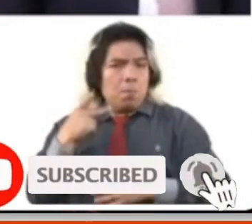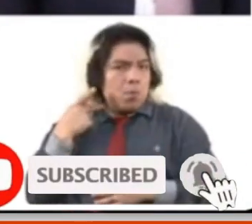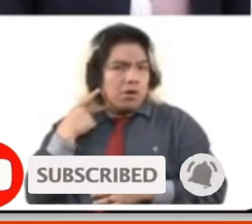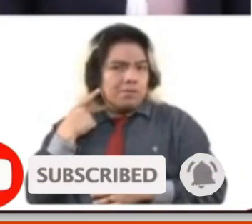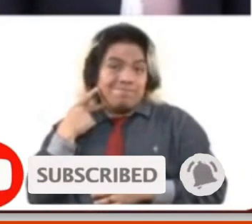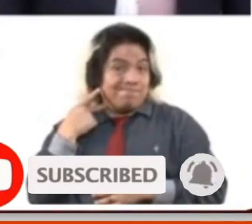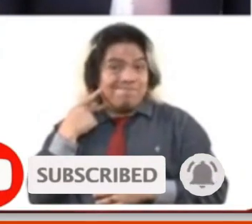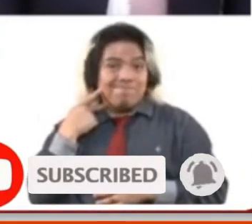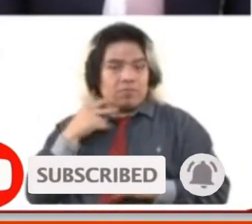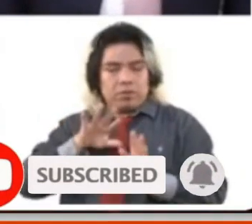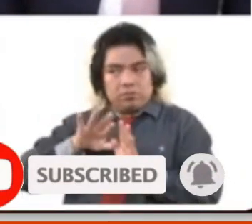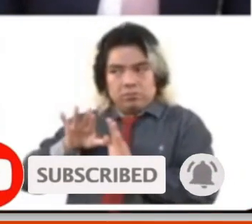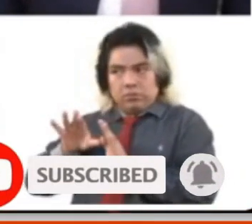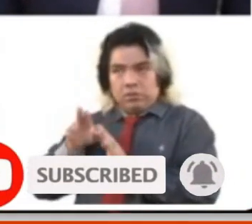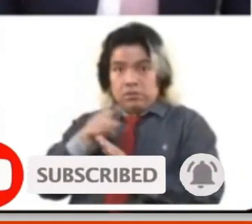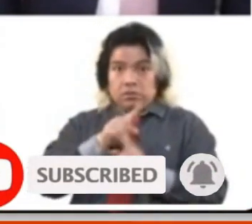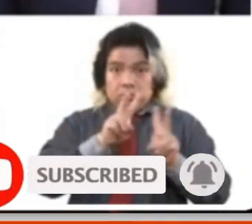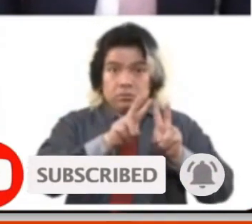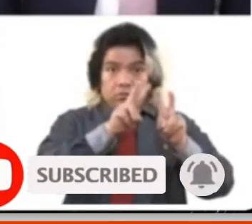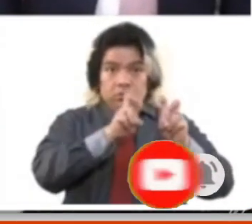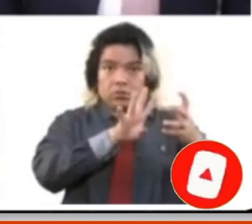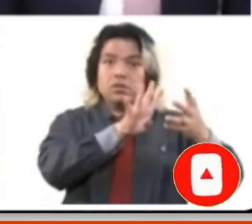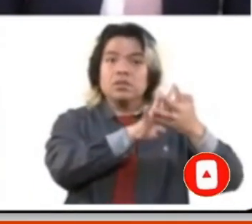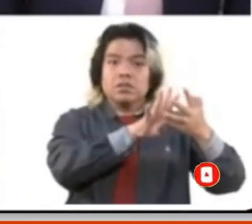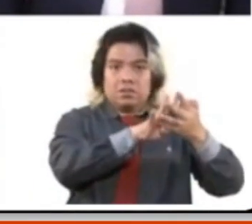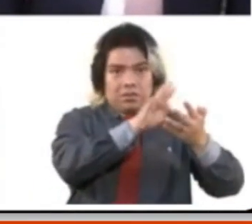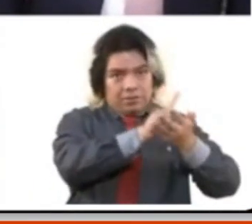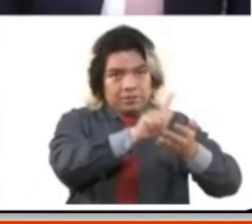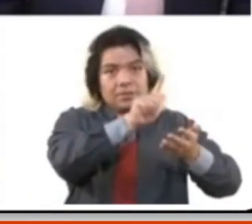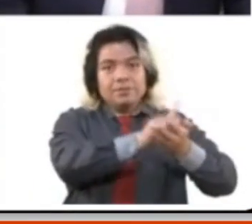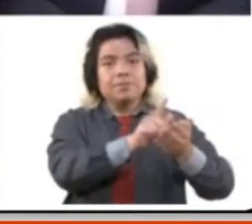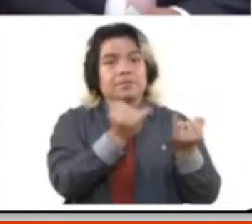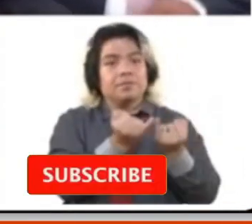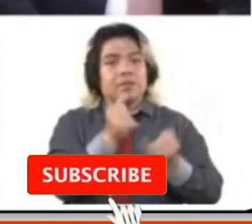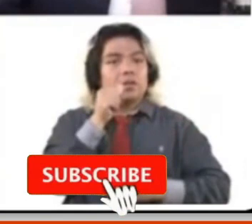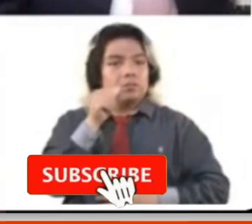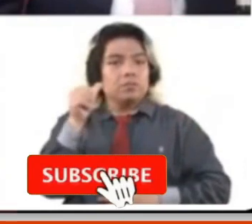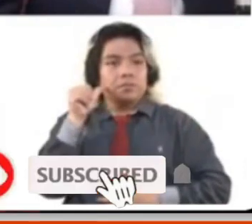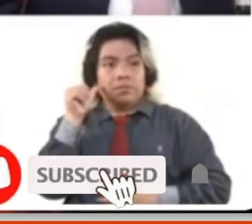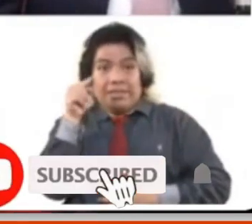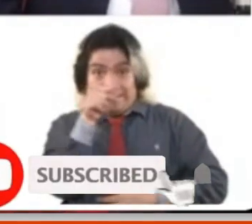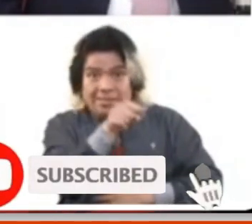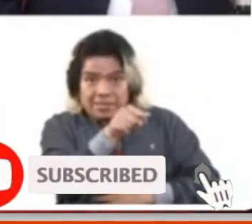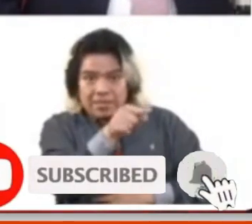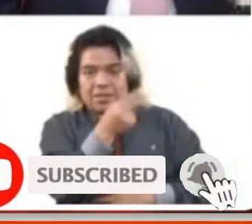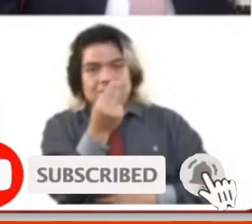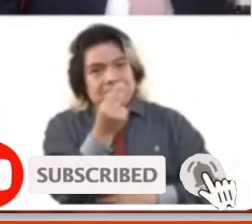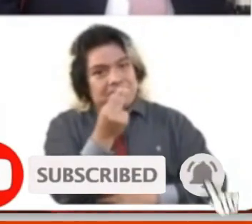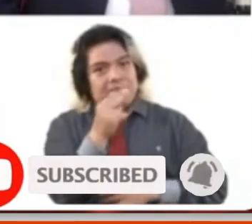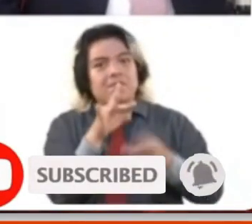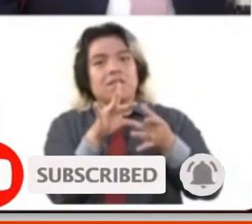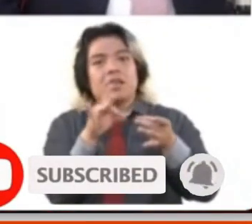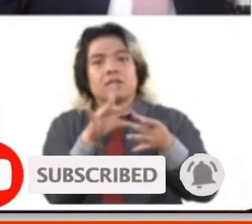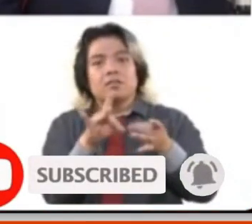asunto meramente penal. Y en todo caso, como yo dije ayer, pues ellos tienen que dar una explicación sobre el tema de